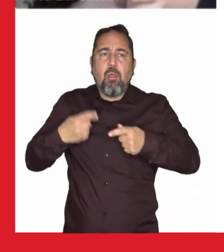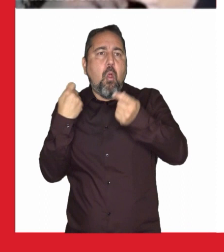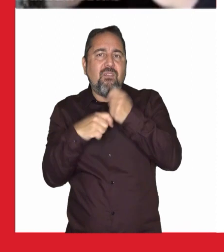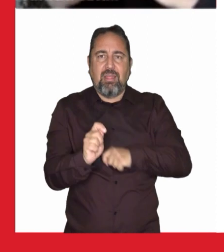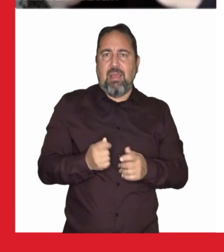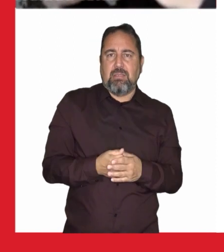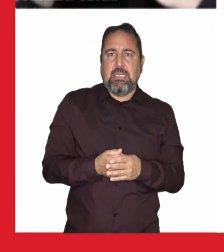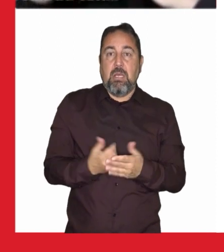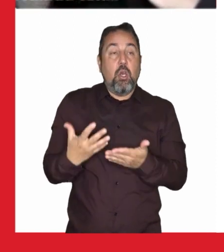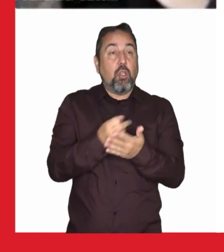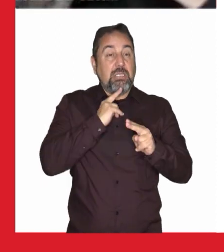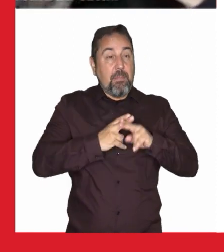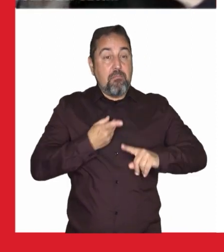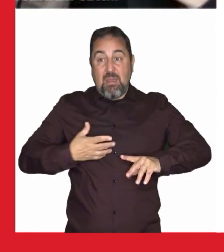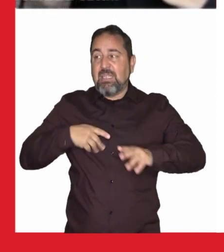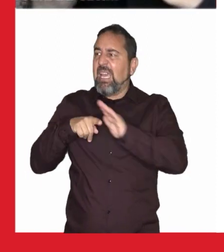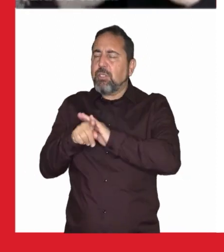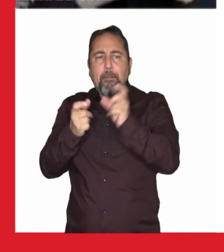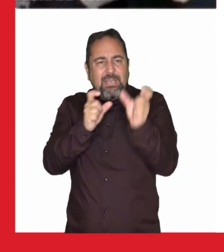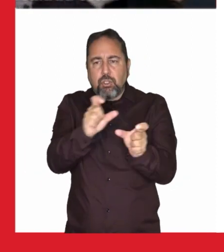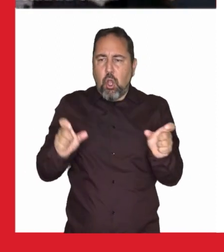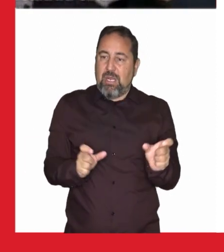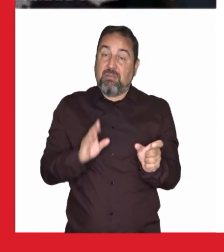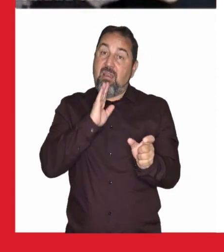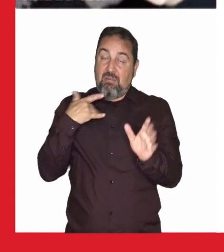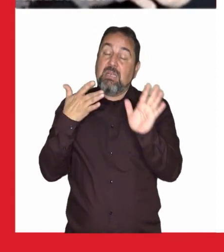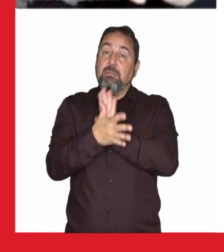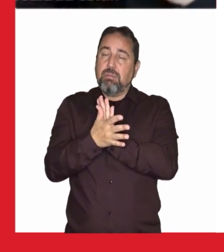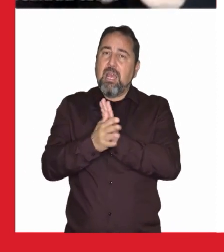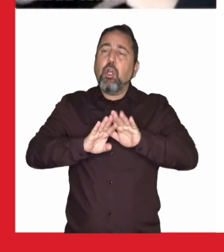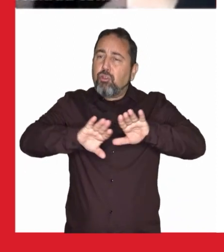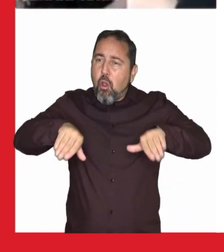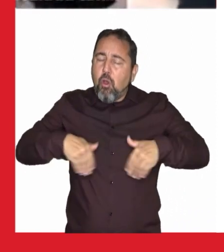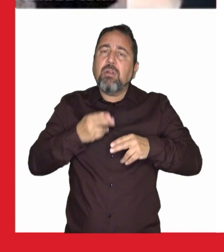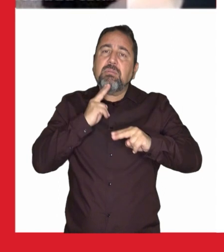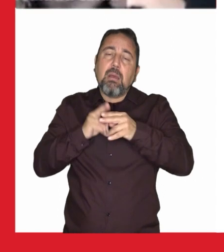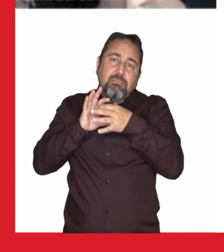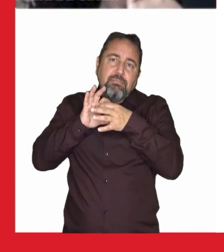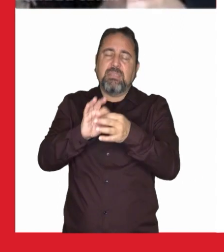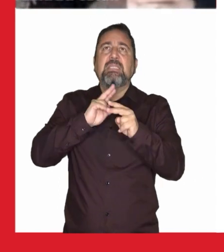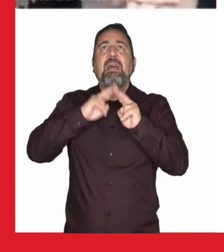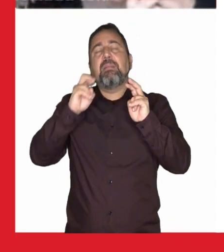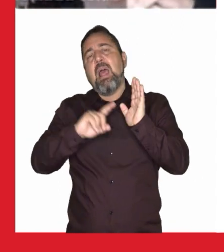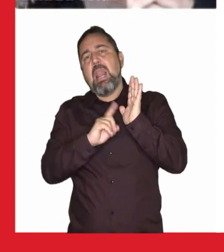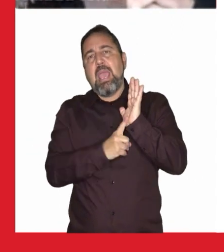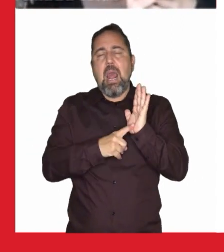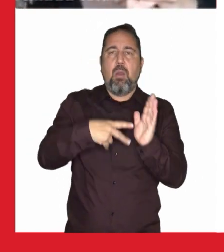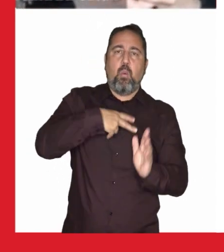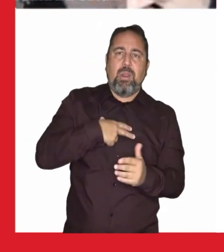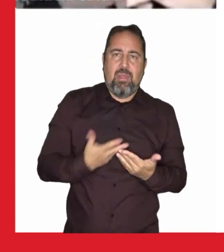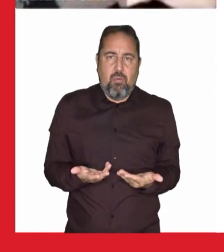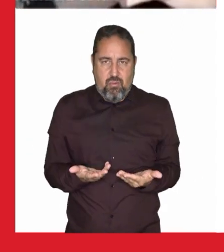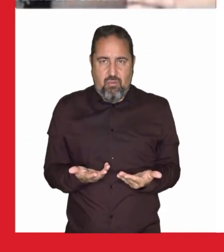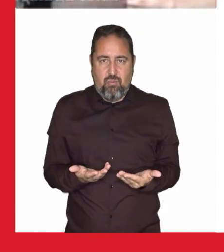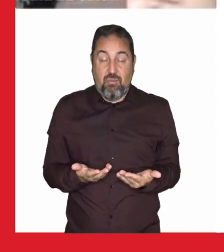proveedores, toda la parte que con comercialización y ventas, toda la parte que tiene que ver con gestionar personas, como decíamos, y toda la parte que